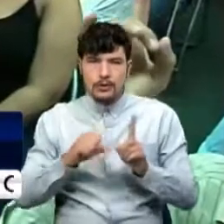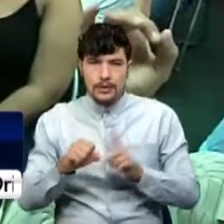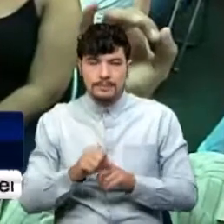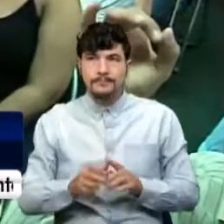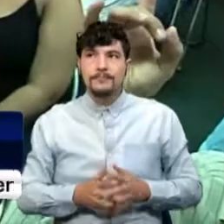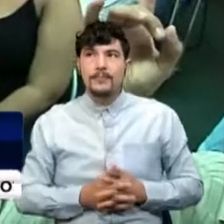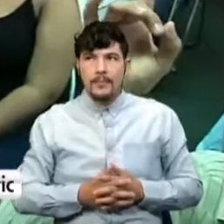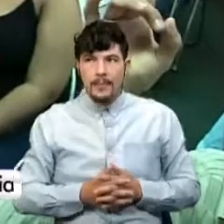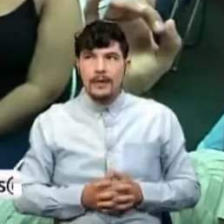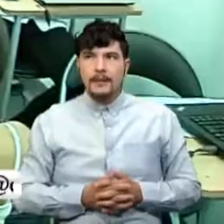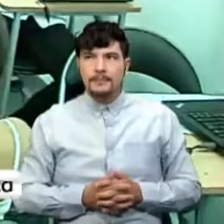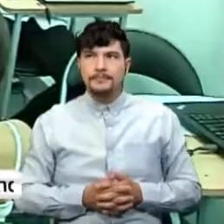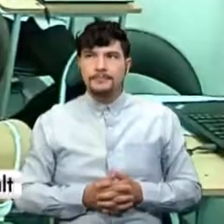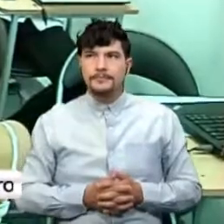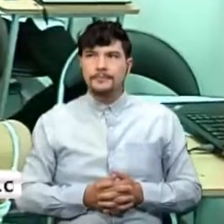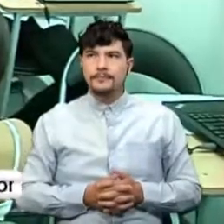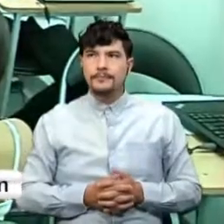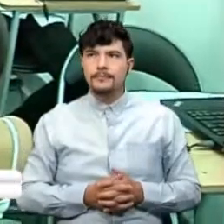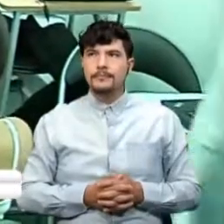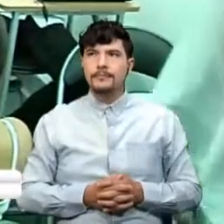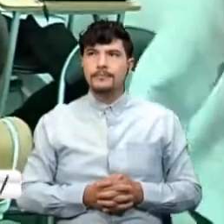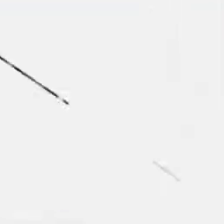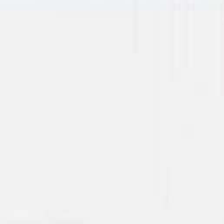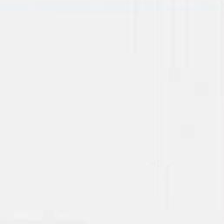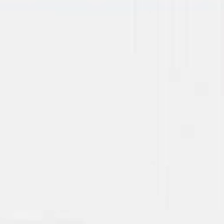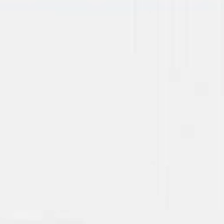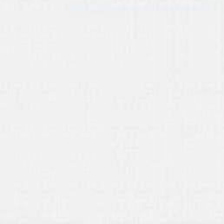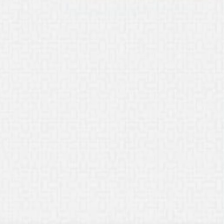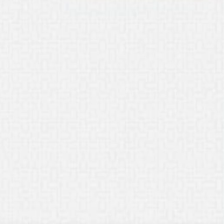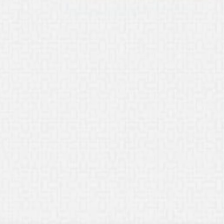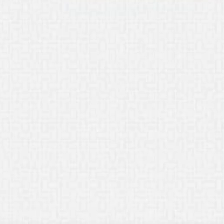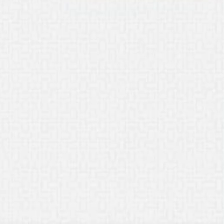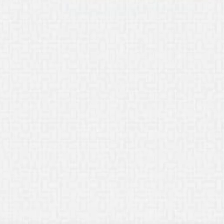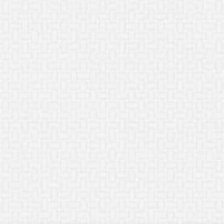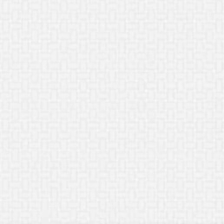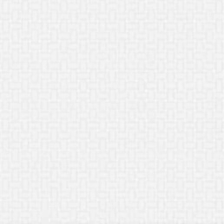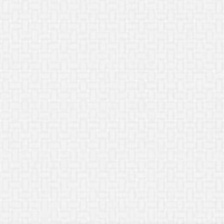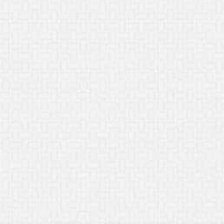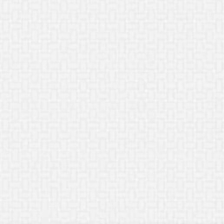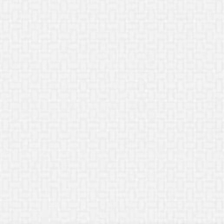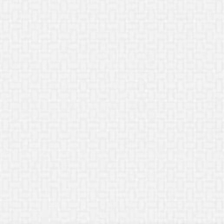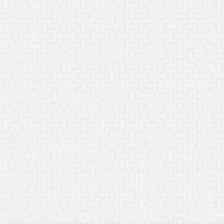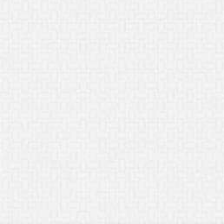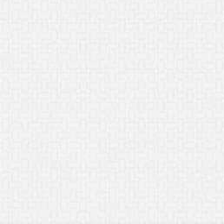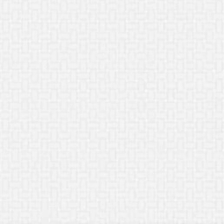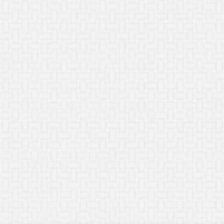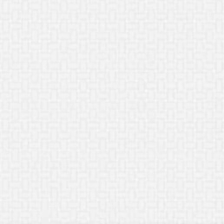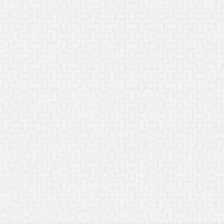municipio de Los Patios y también a Villa del Rosario. Canaltro.com